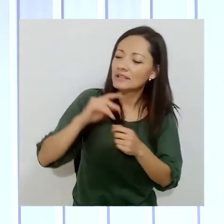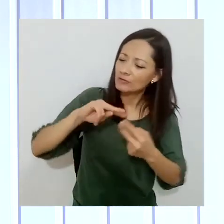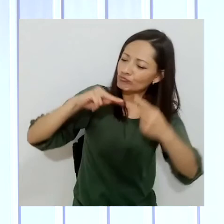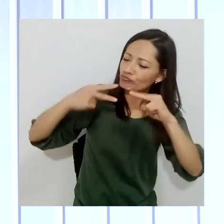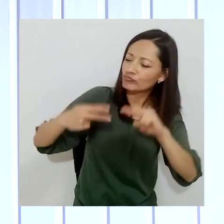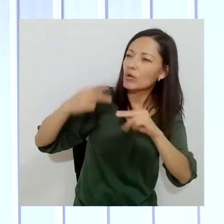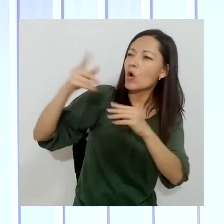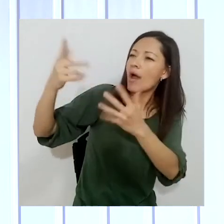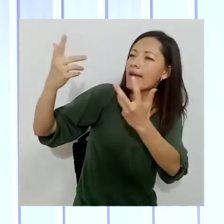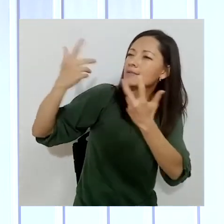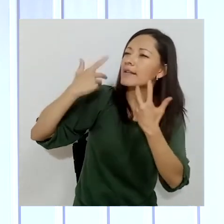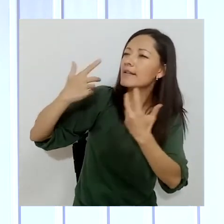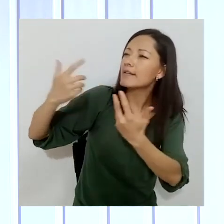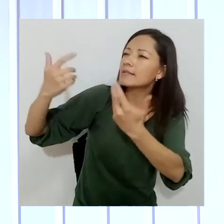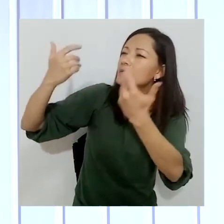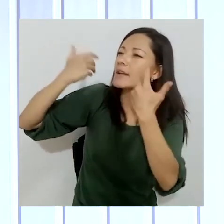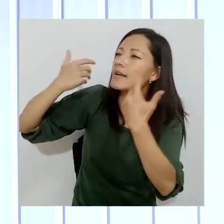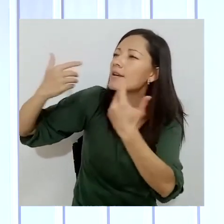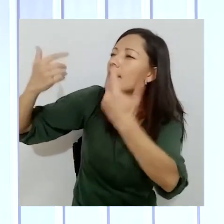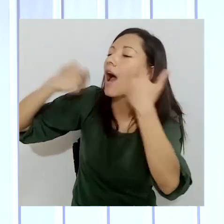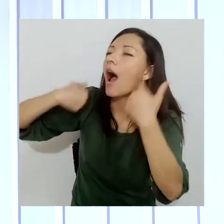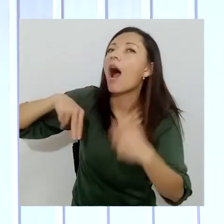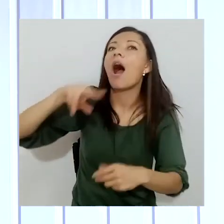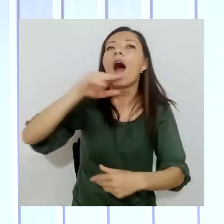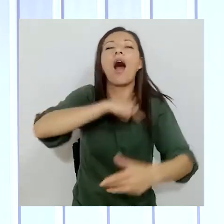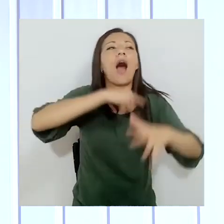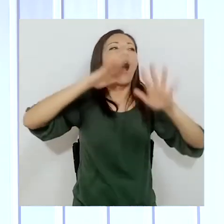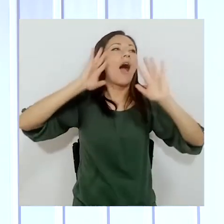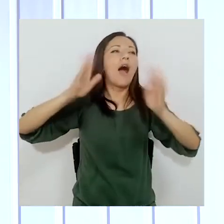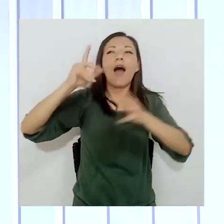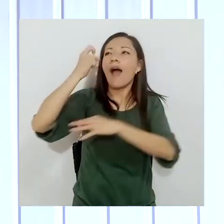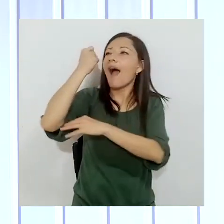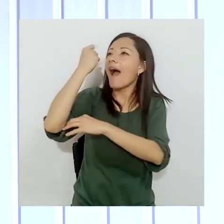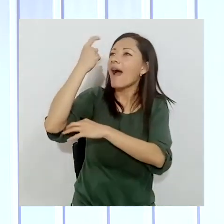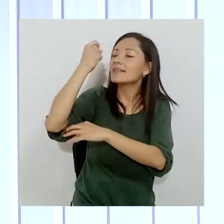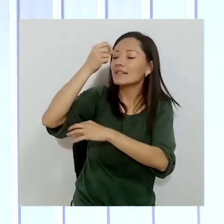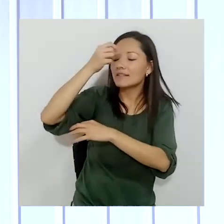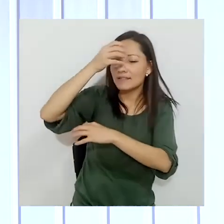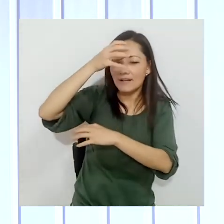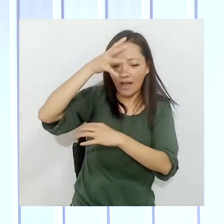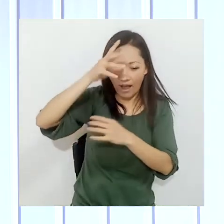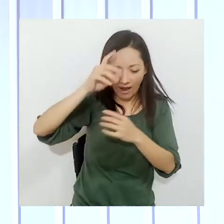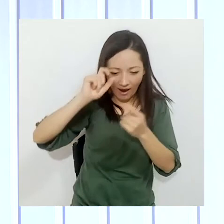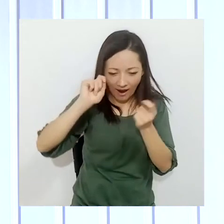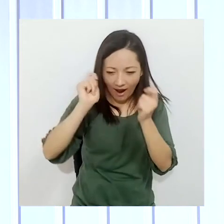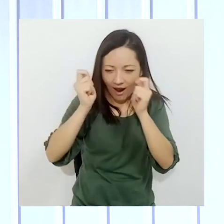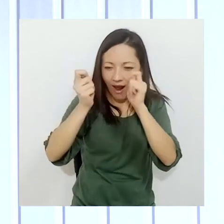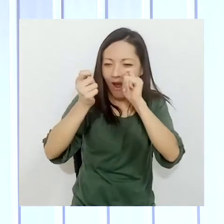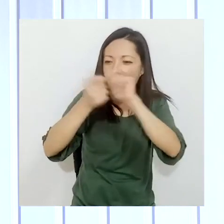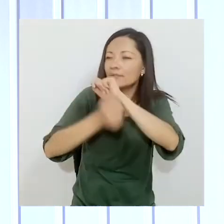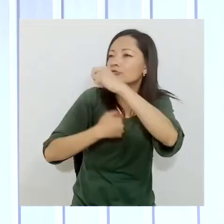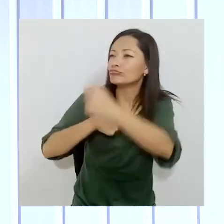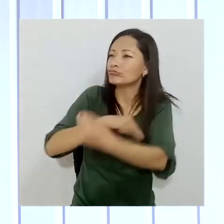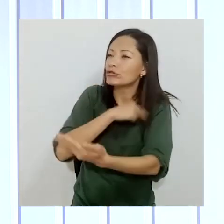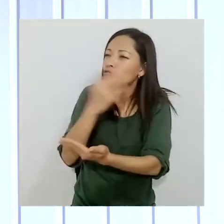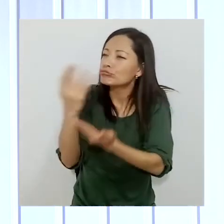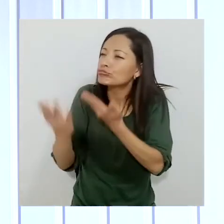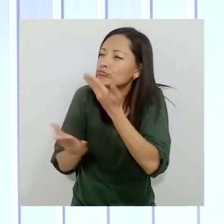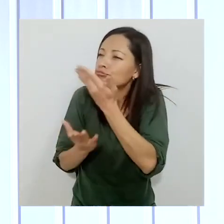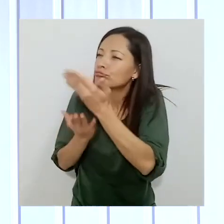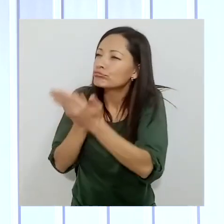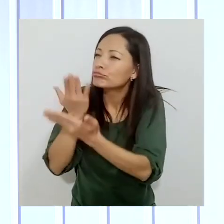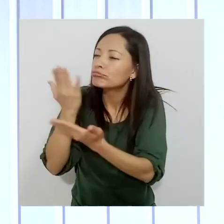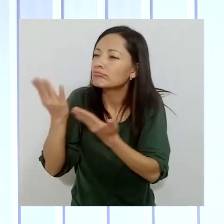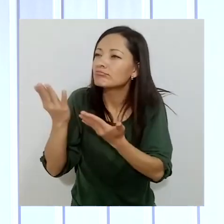enseñarnos para que nosotros entendamos. Y en este entendimiento, Señor, tú vas a permitir que nuestra